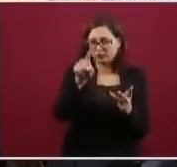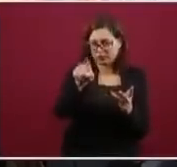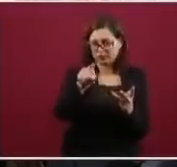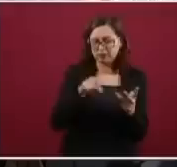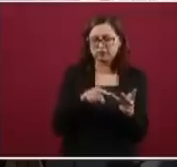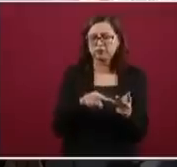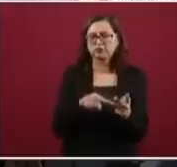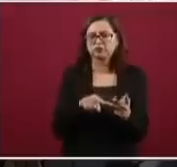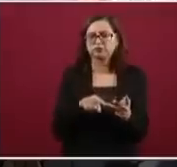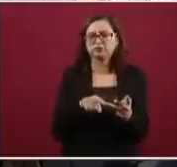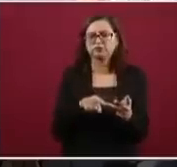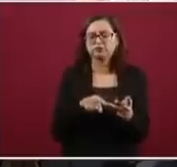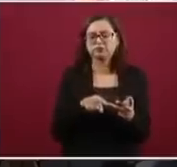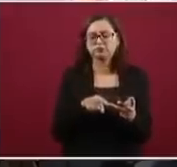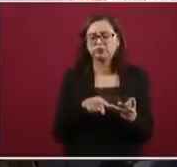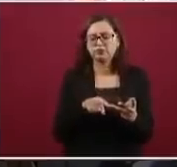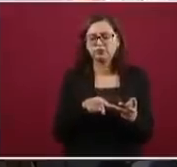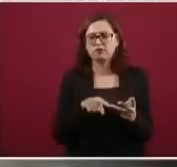caja